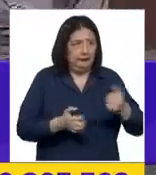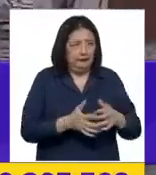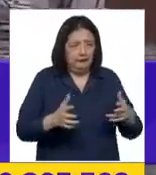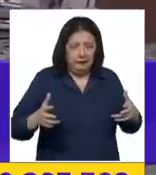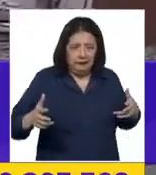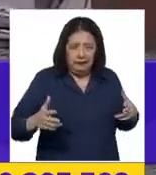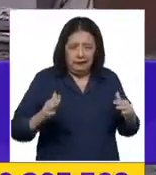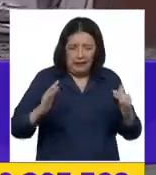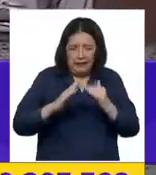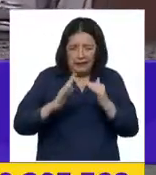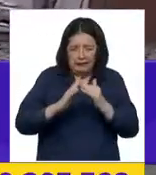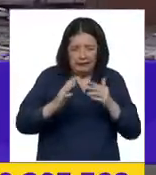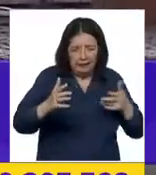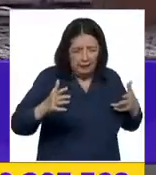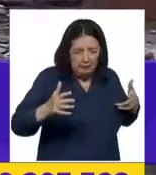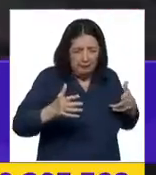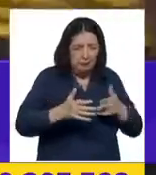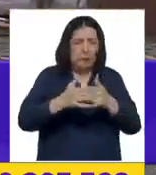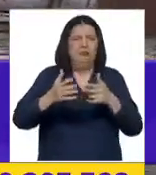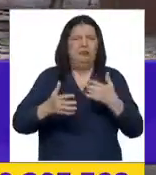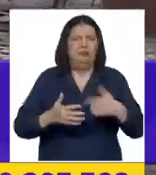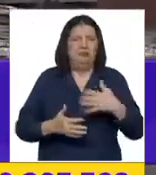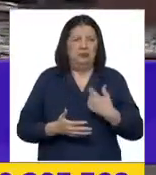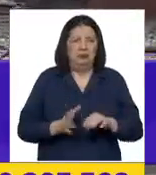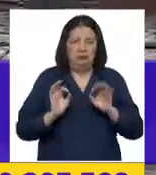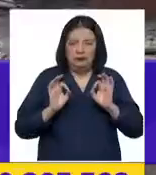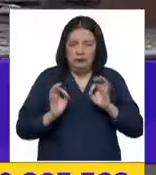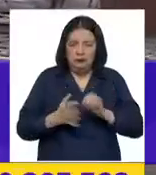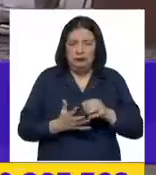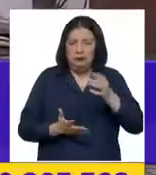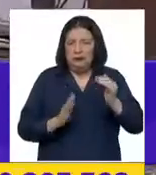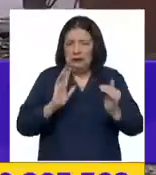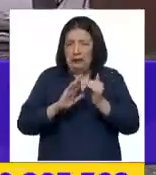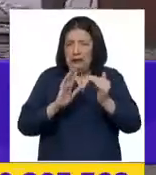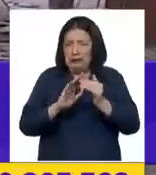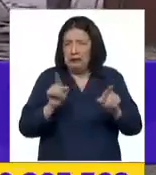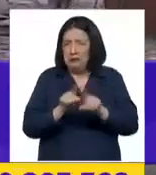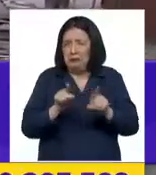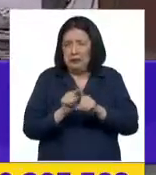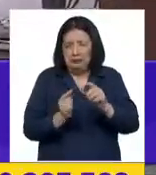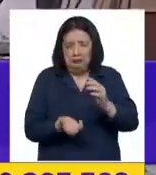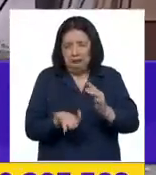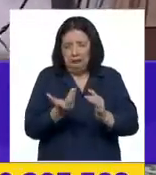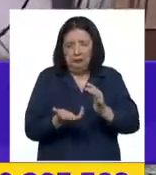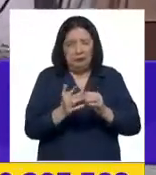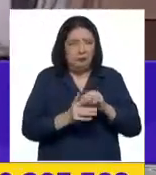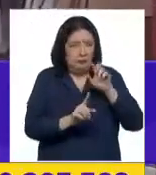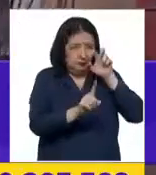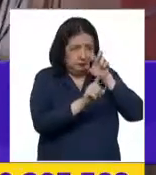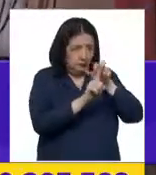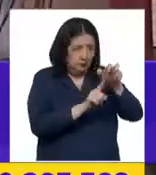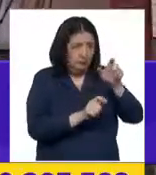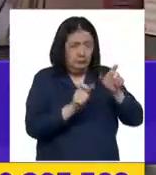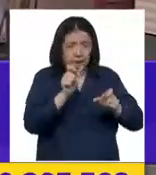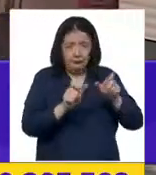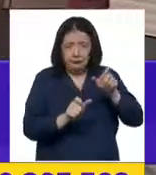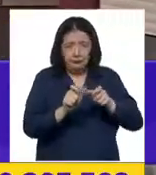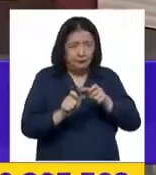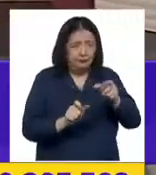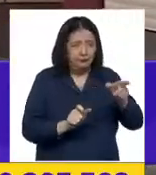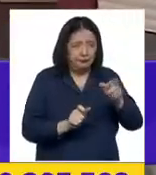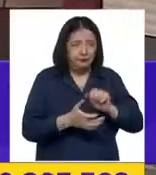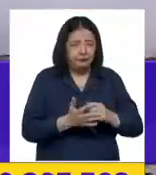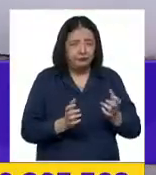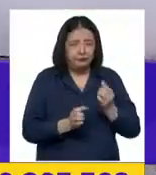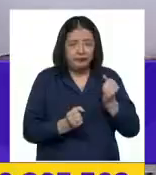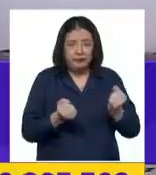una vivienda y el riesgo es que la vivienda pueda incendiarse también. Ustedes están viendo los pasajeros